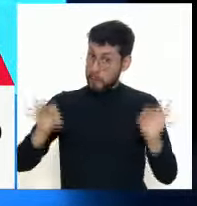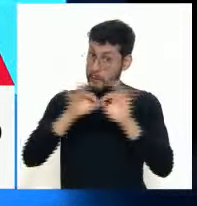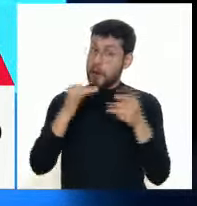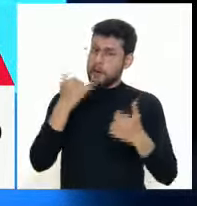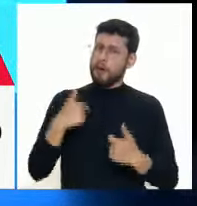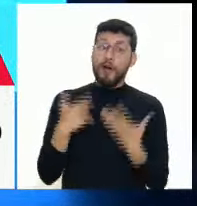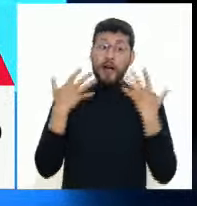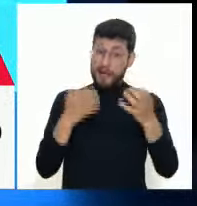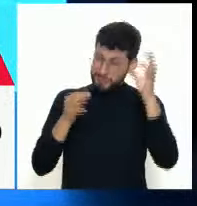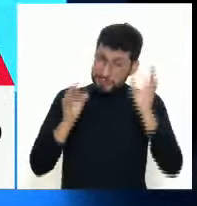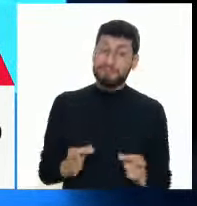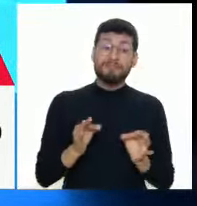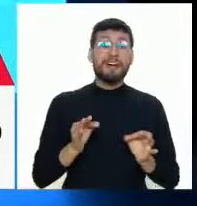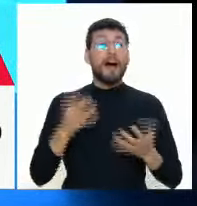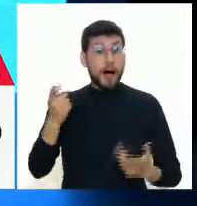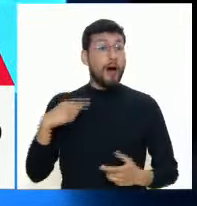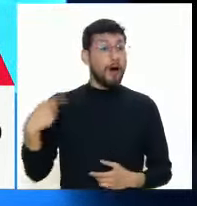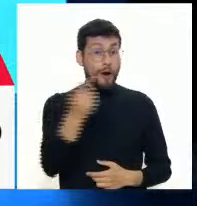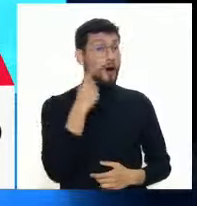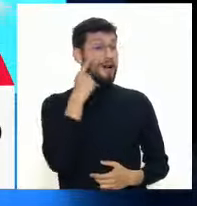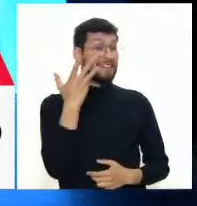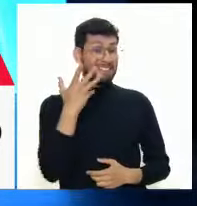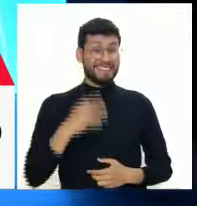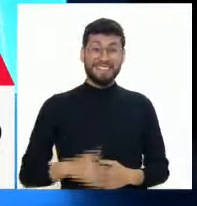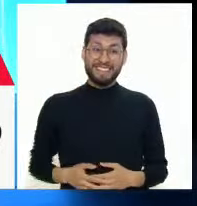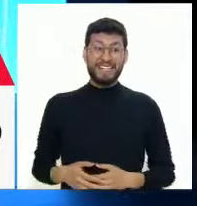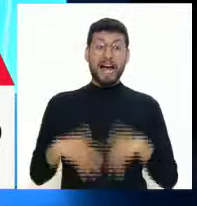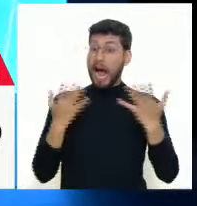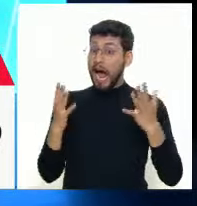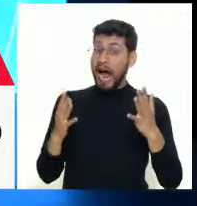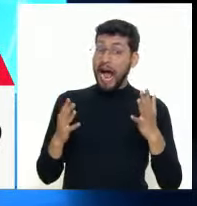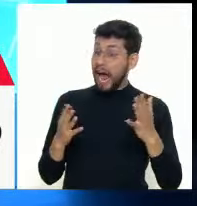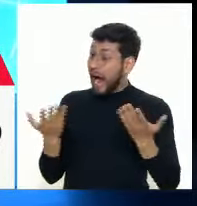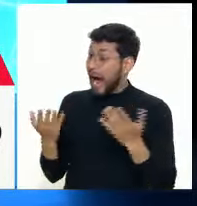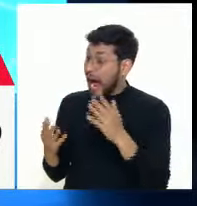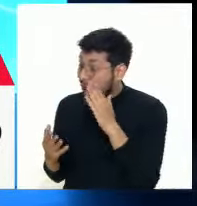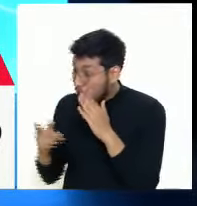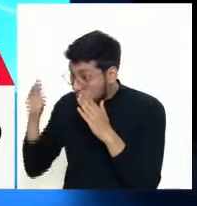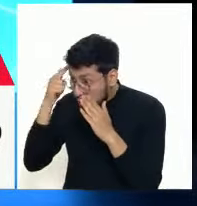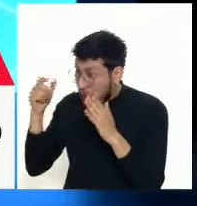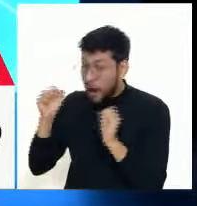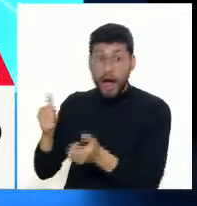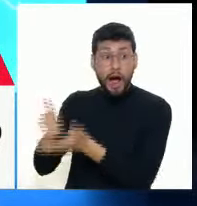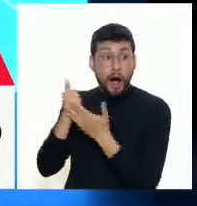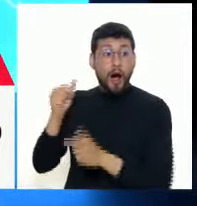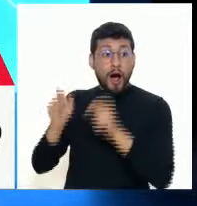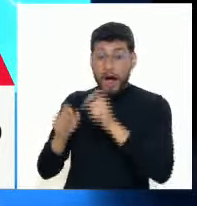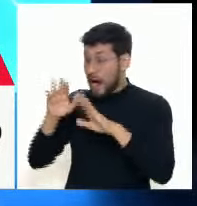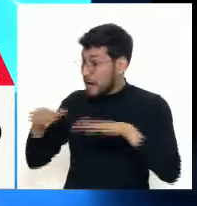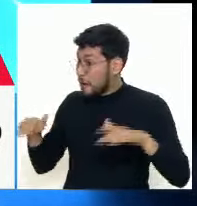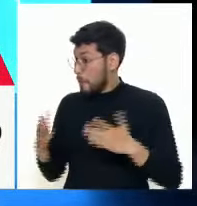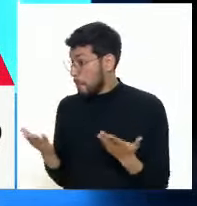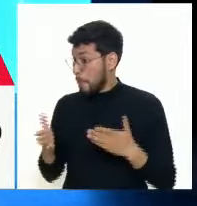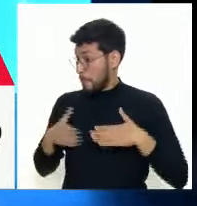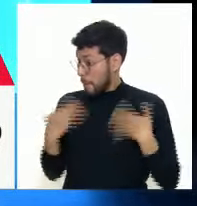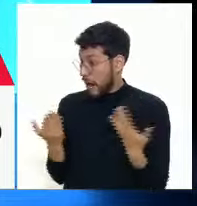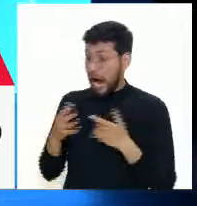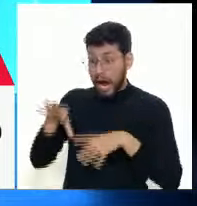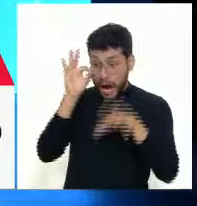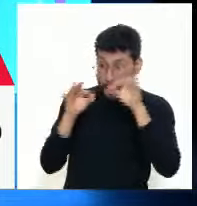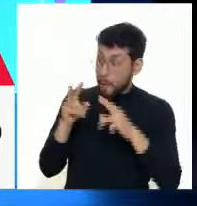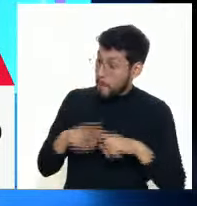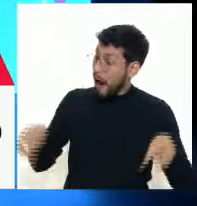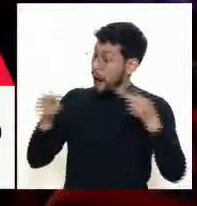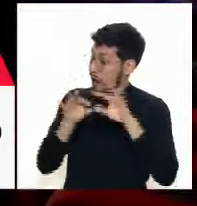muy, pero muy seguro de que los conozcan. Tanita, ¿qué? ¿No crees que con la ayuda de algunos niños y niñas podamos descubrir